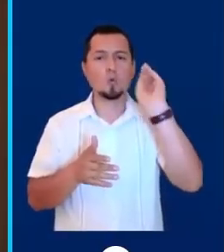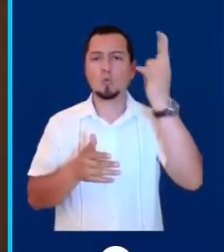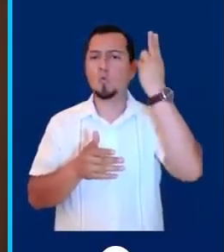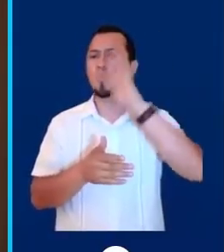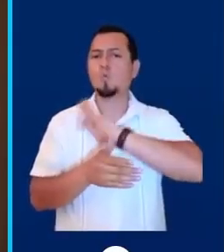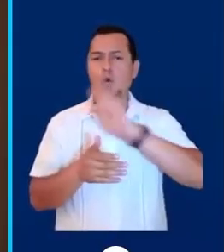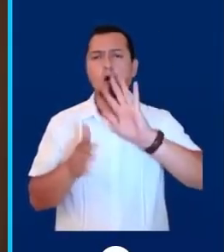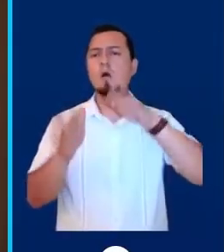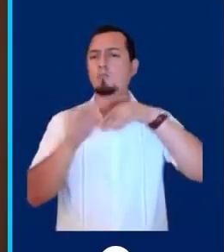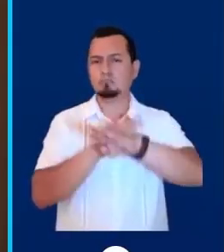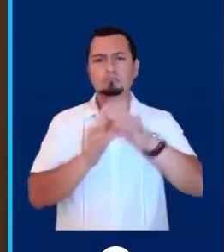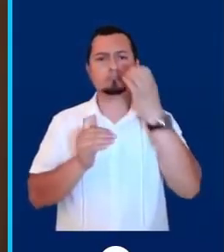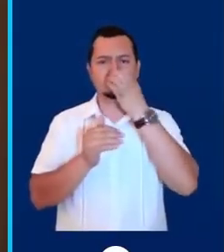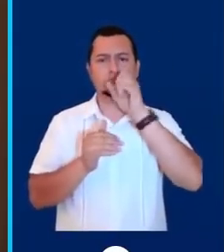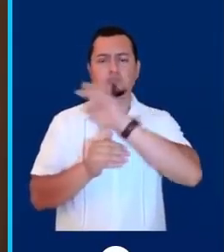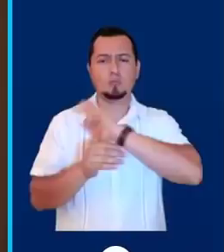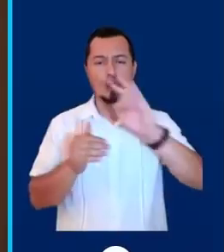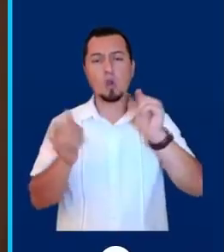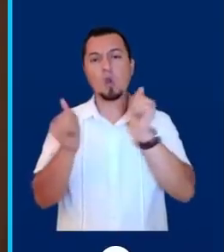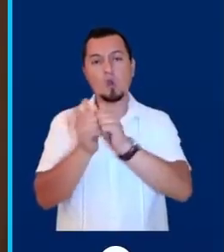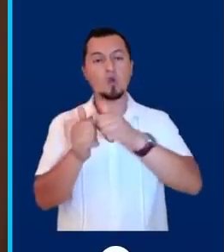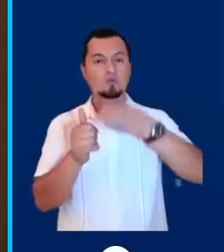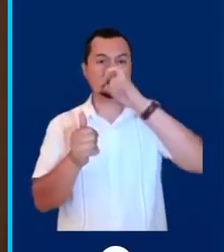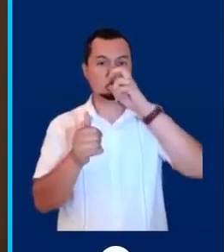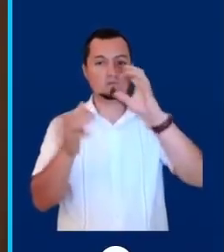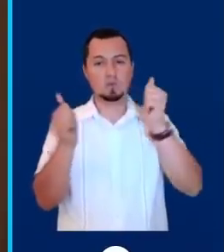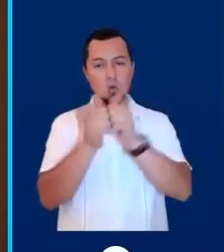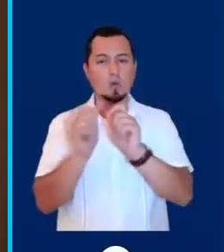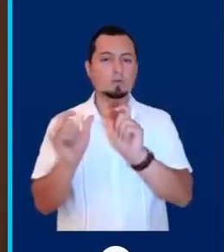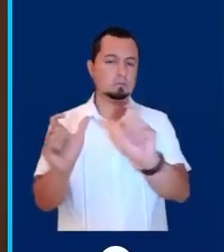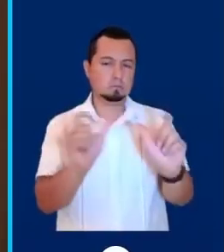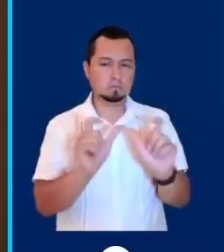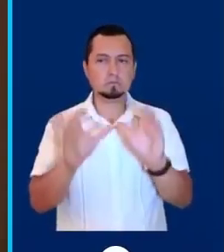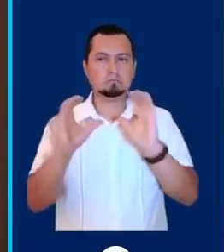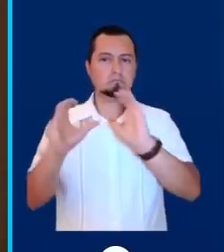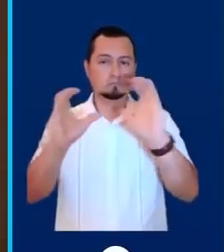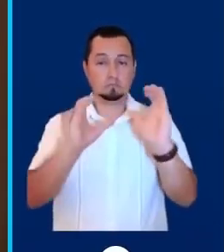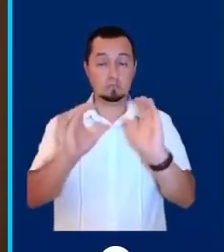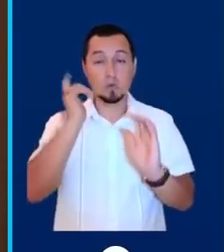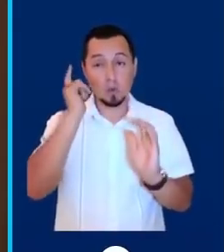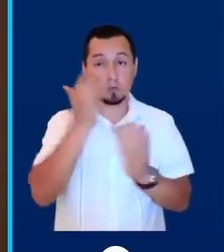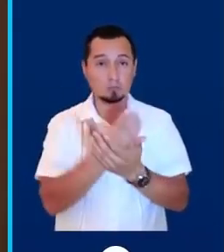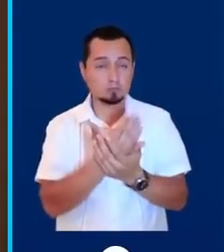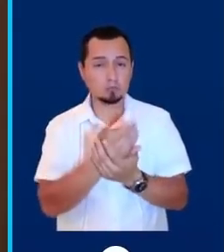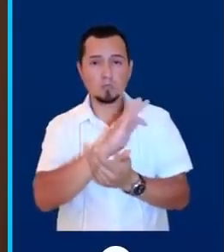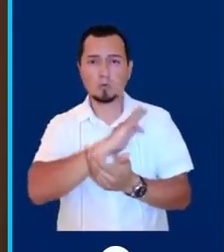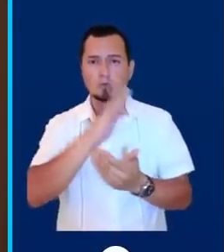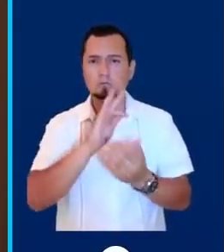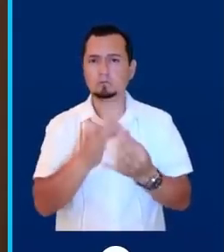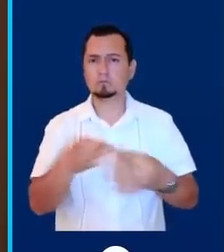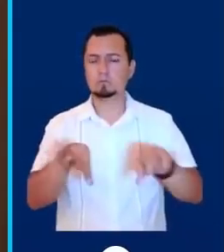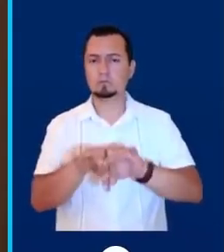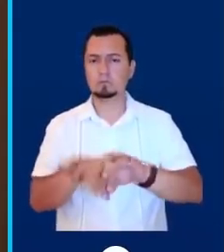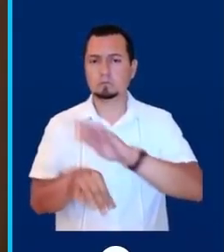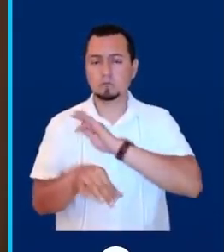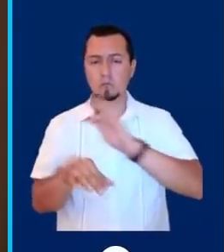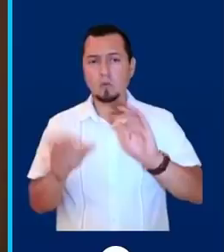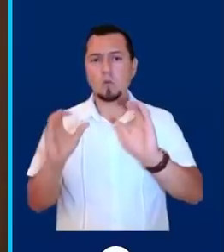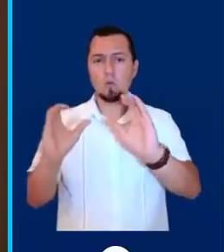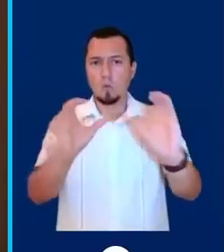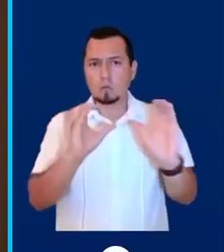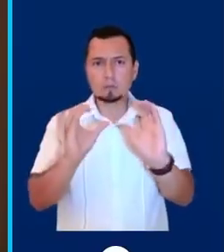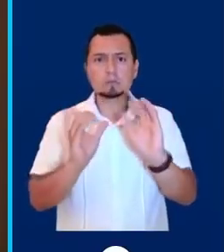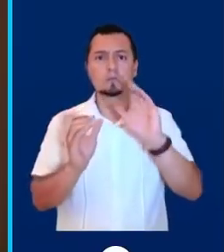semestre como los programas cuatrimestrales bajo los mismos protocolos y esperamos que bajo los mismos